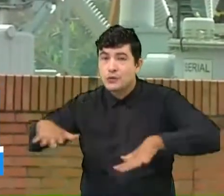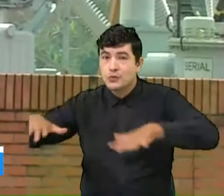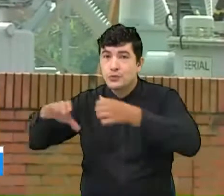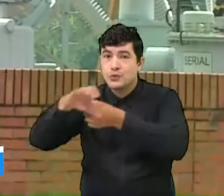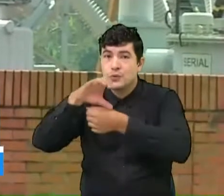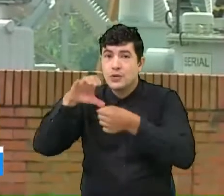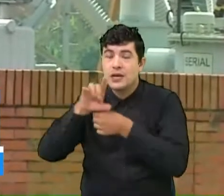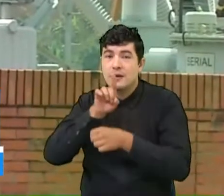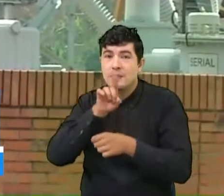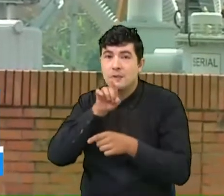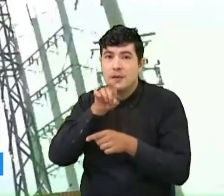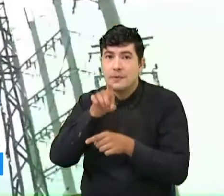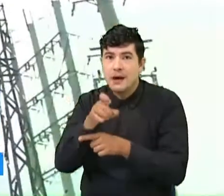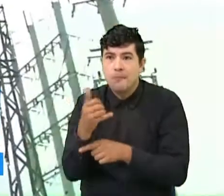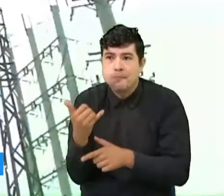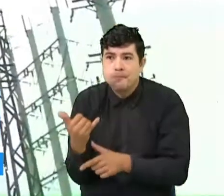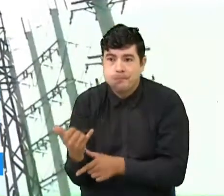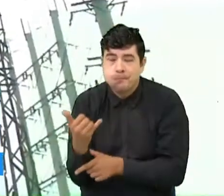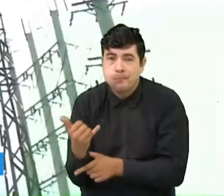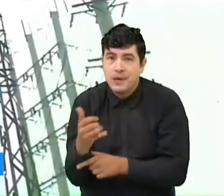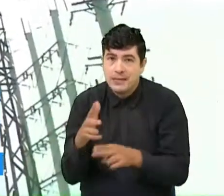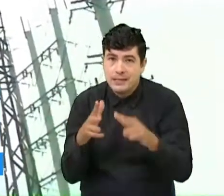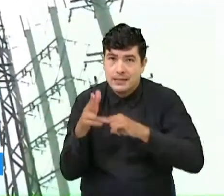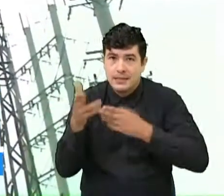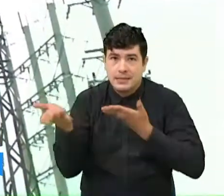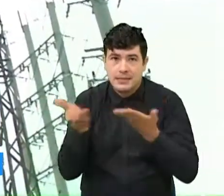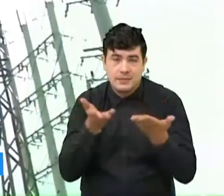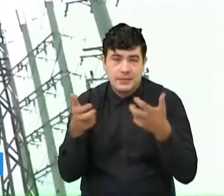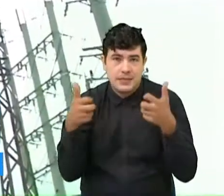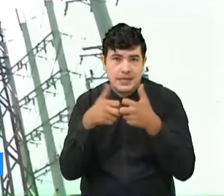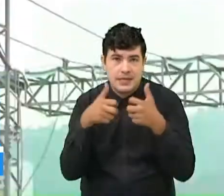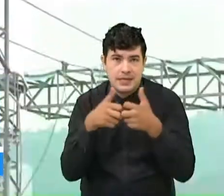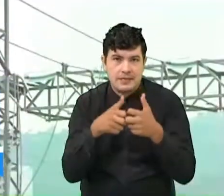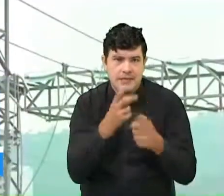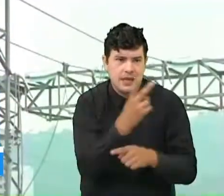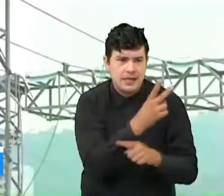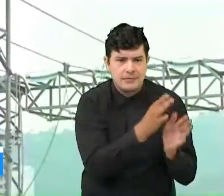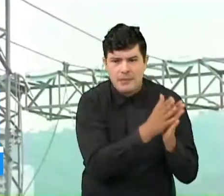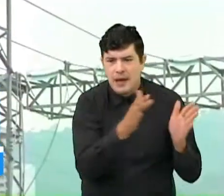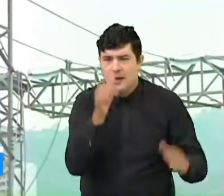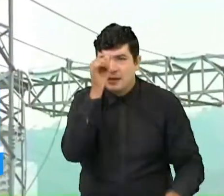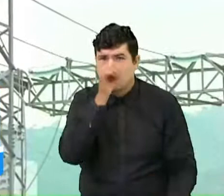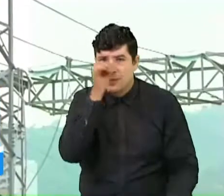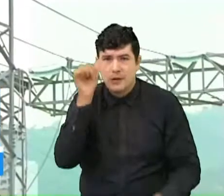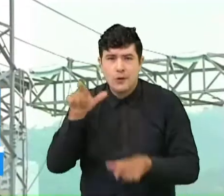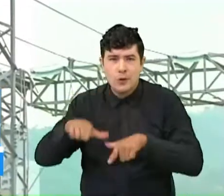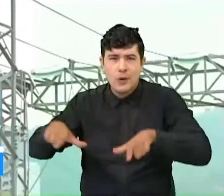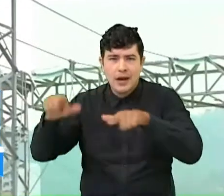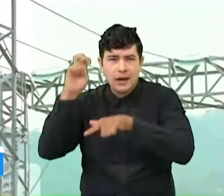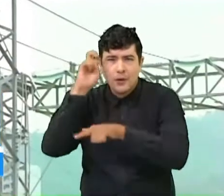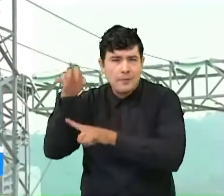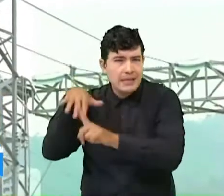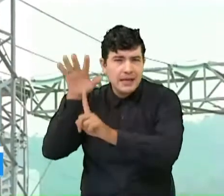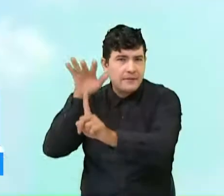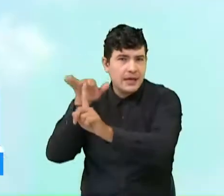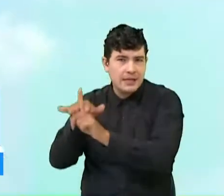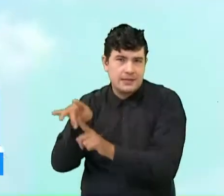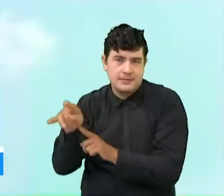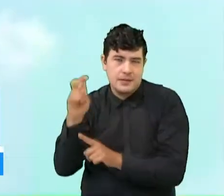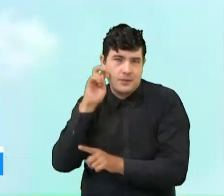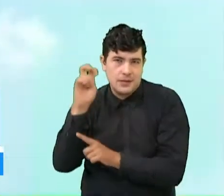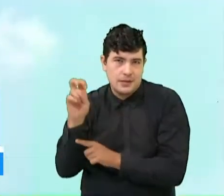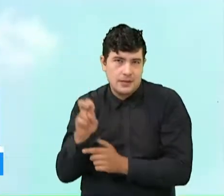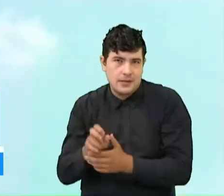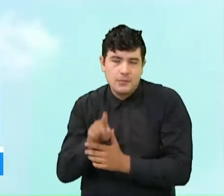en el servicio de la luz desde este viernes hasta el domingo. Los puntos más afectados serán el norte de Bucaramanga, los alrededores